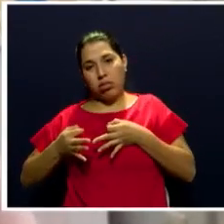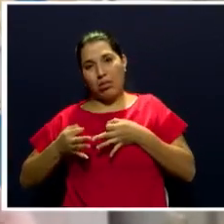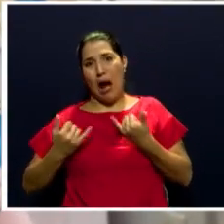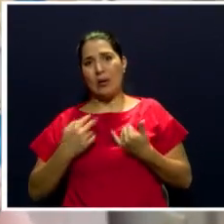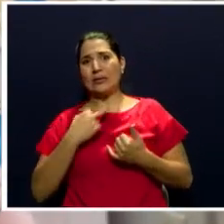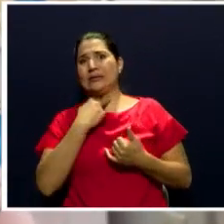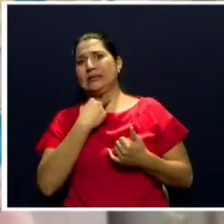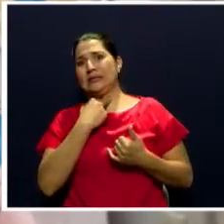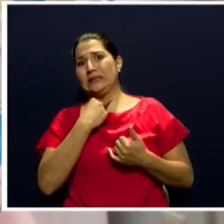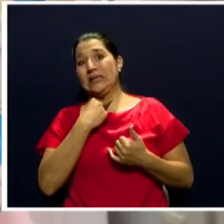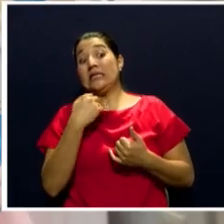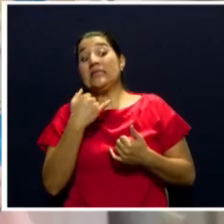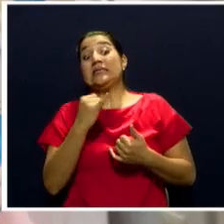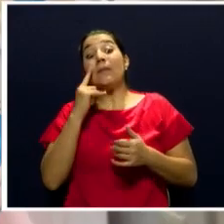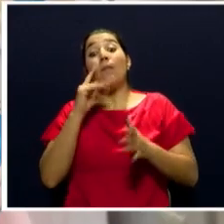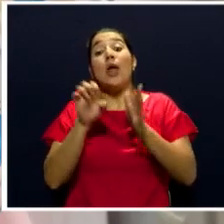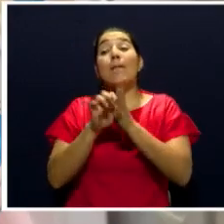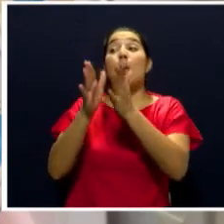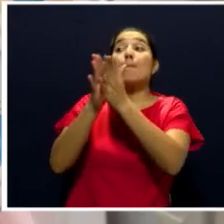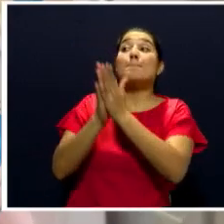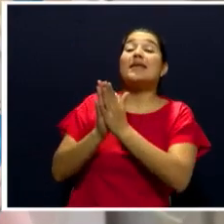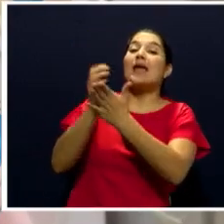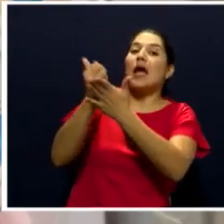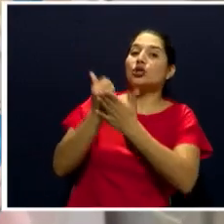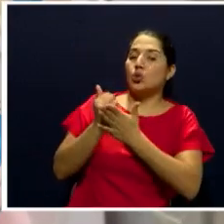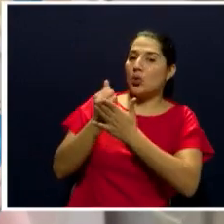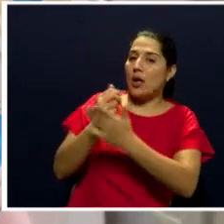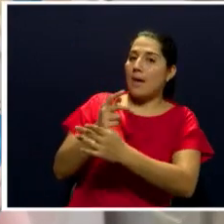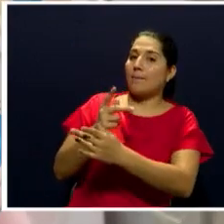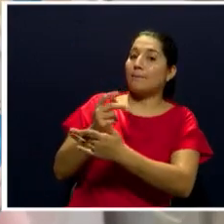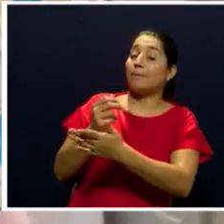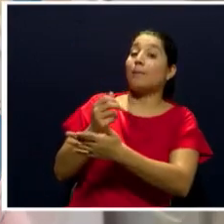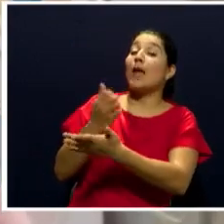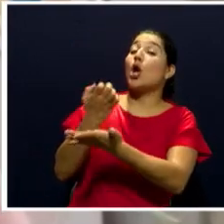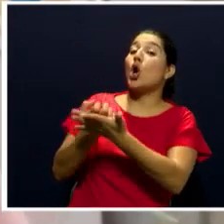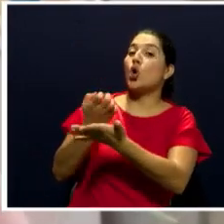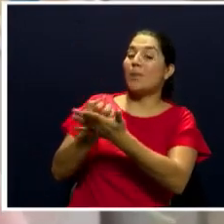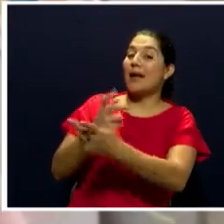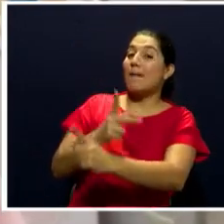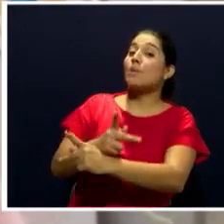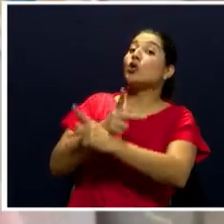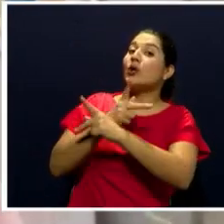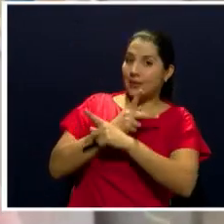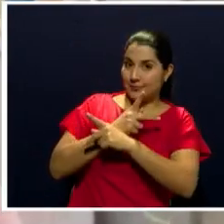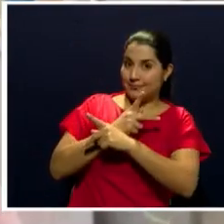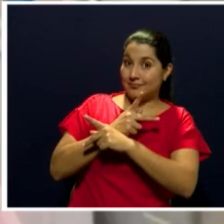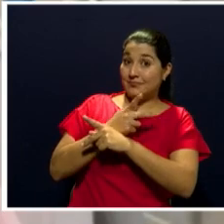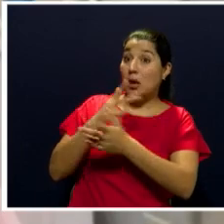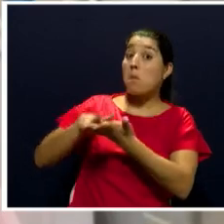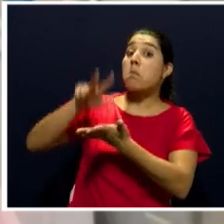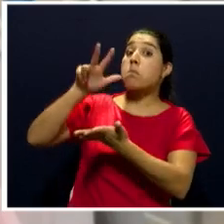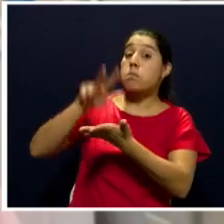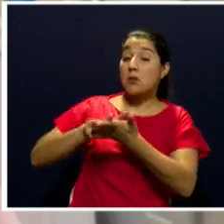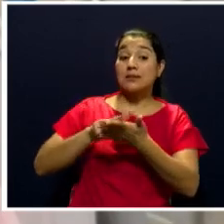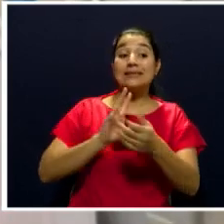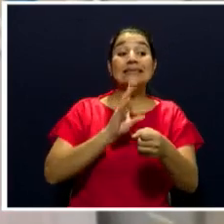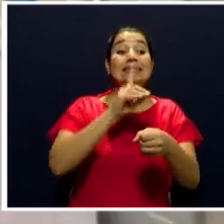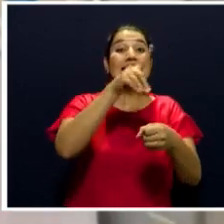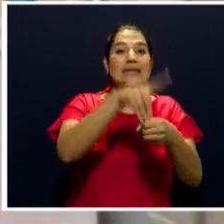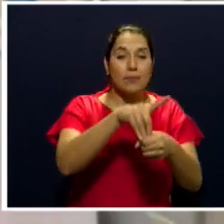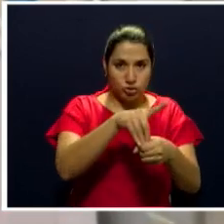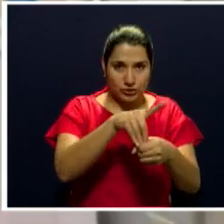inciso 2. Entonces, si alguno de ustedes que nos están escuchando o alguien que conoce le han retenido el bono en el